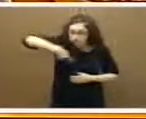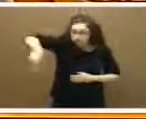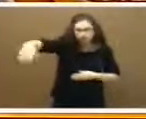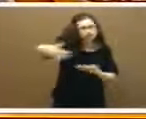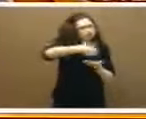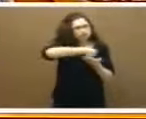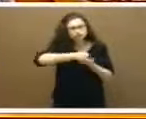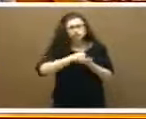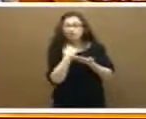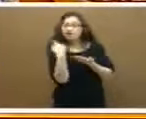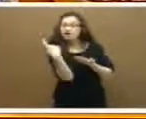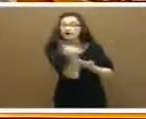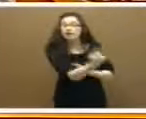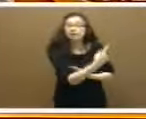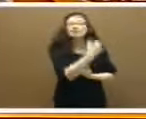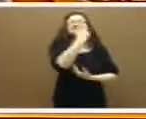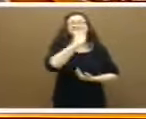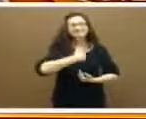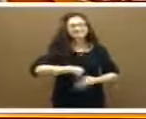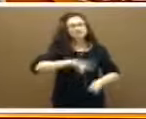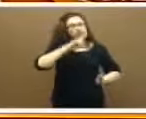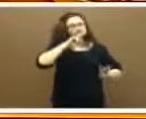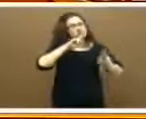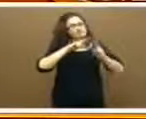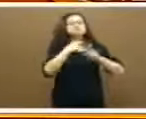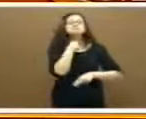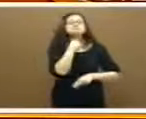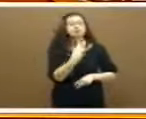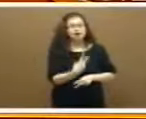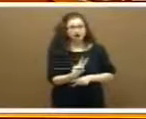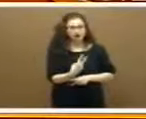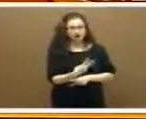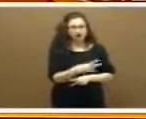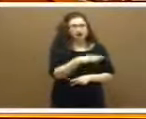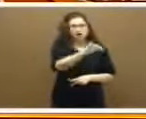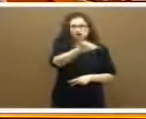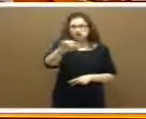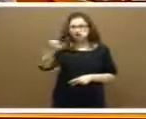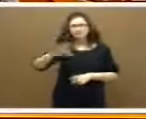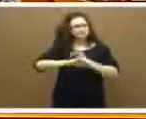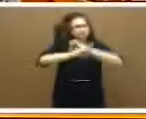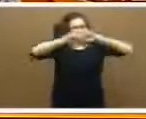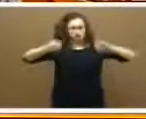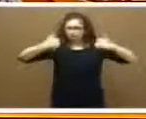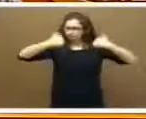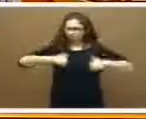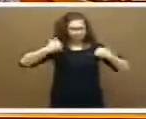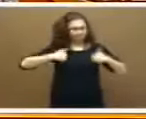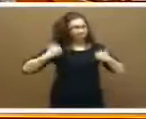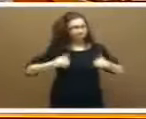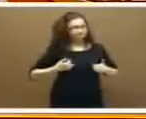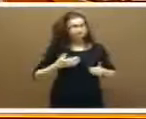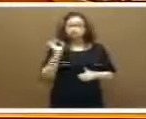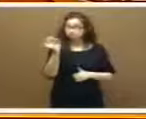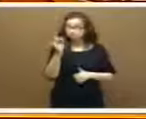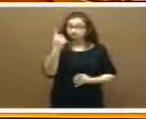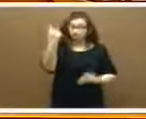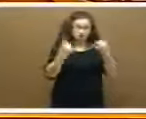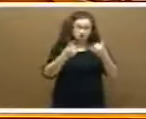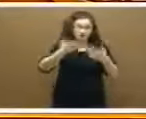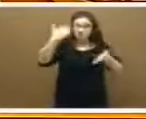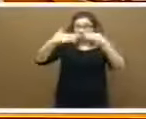todas y cada una de ellas tienen hecho ya los nombramientos de los vocales y todas están constituidas. Es cierto también que unas lo han hecho antes que